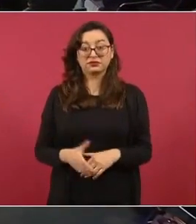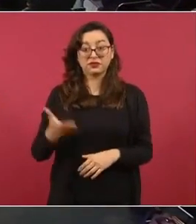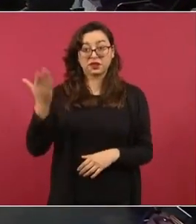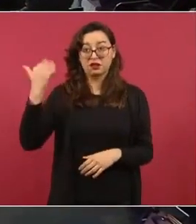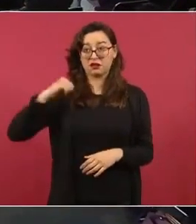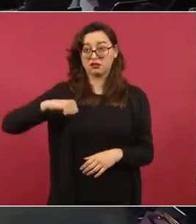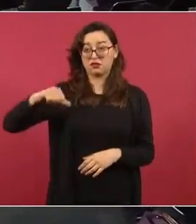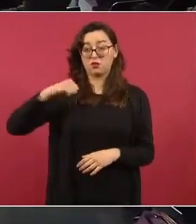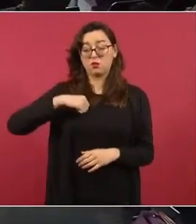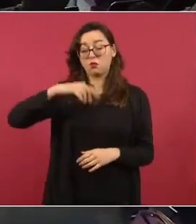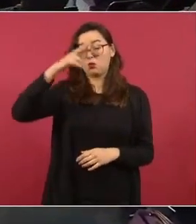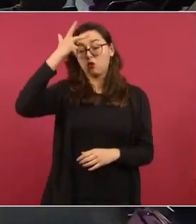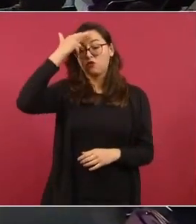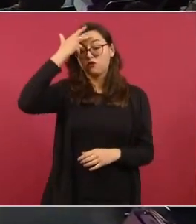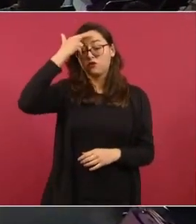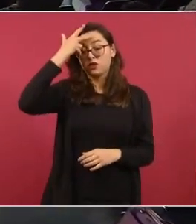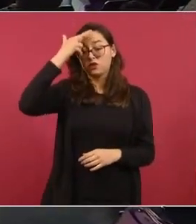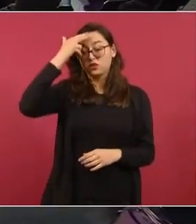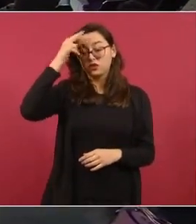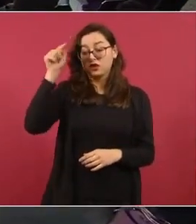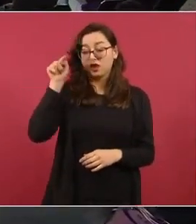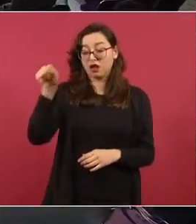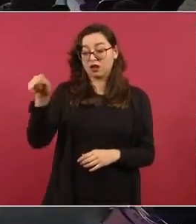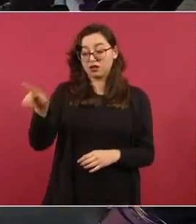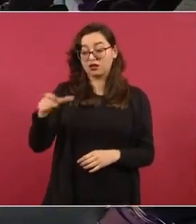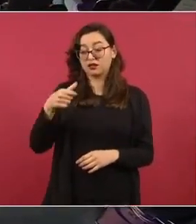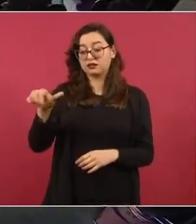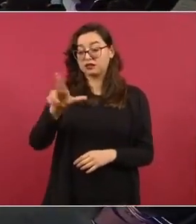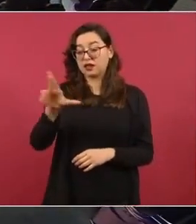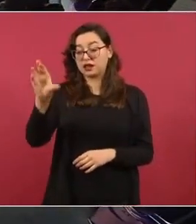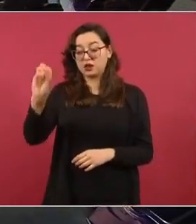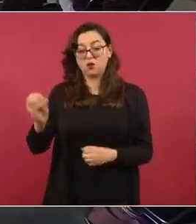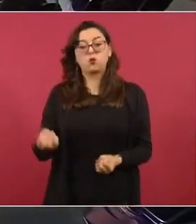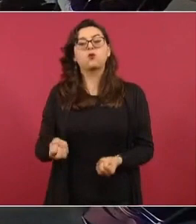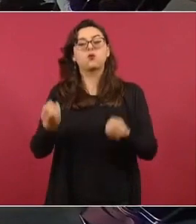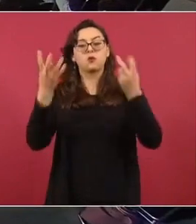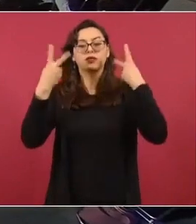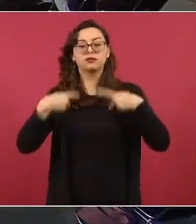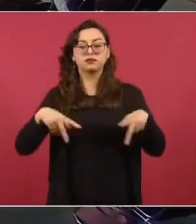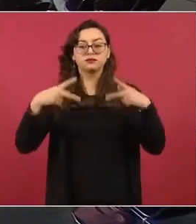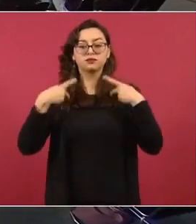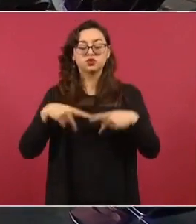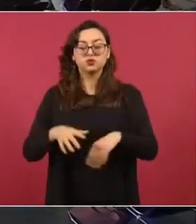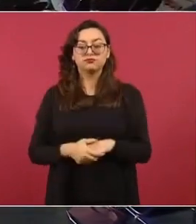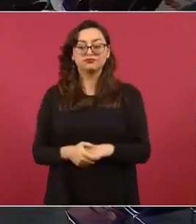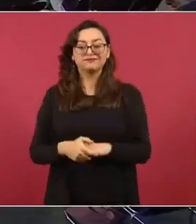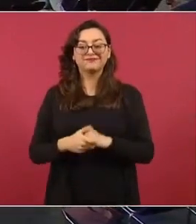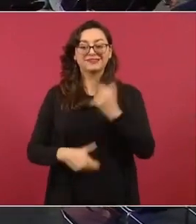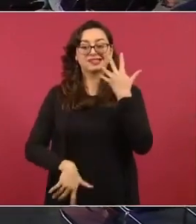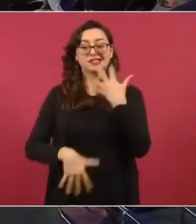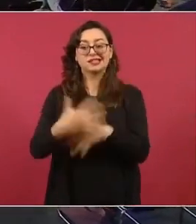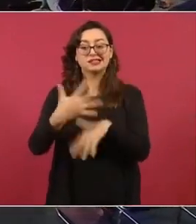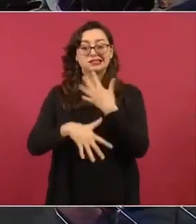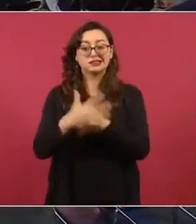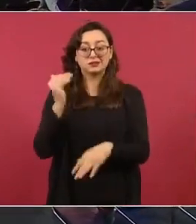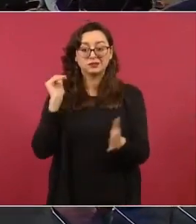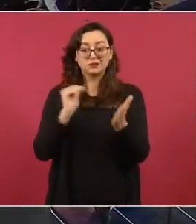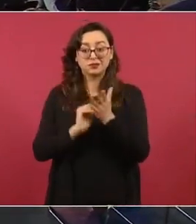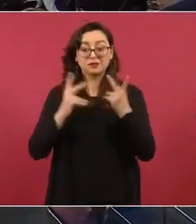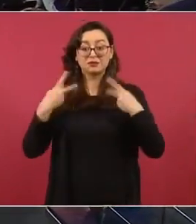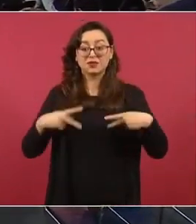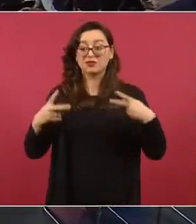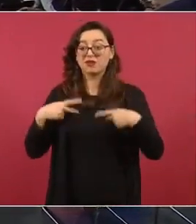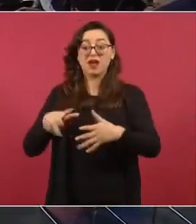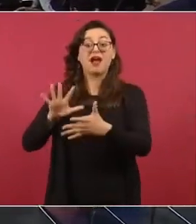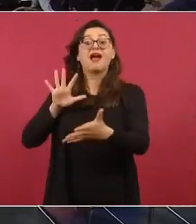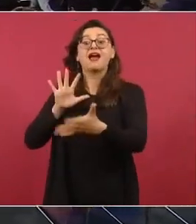habitantes. Era una cárcel, era la Siberia tropical. Aquí estuvieron